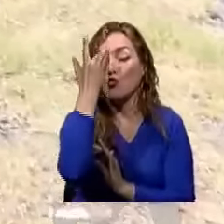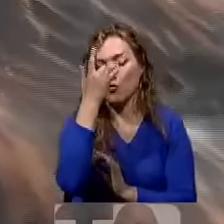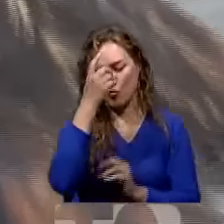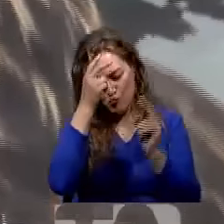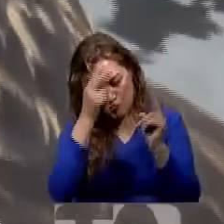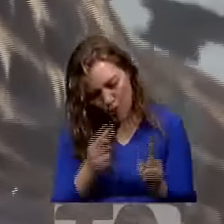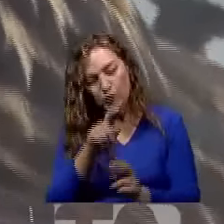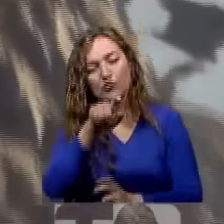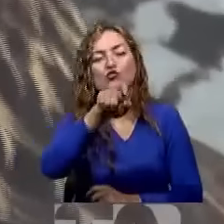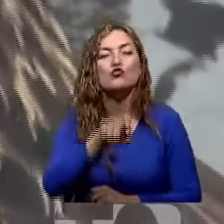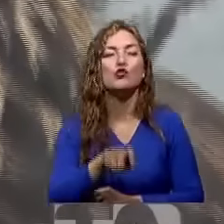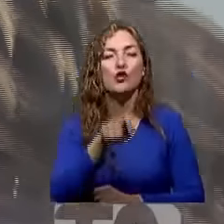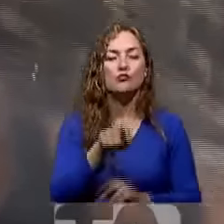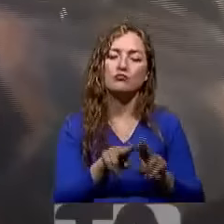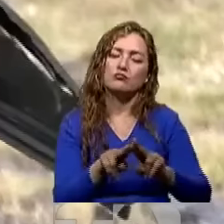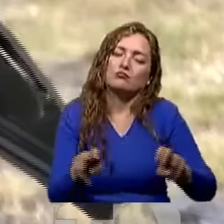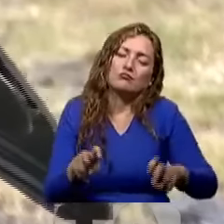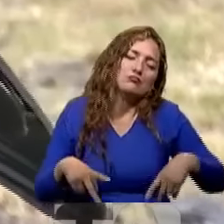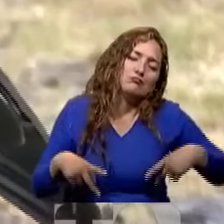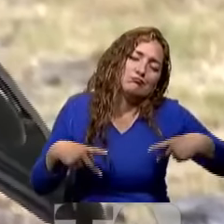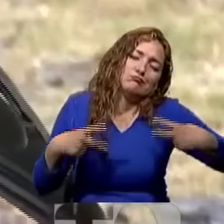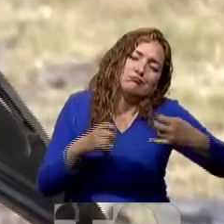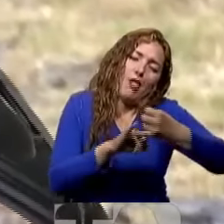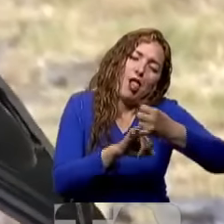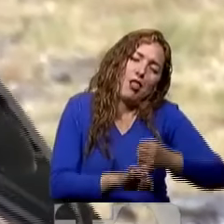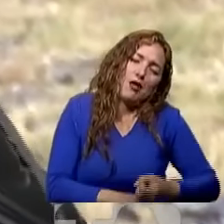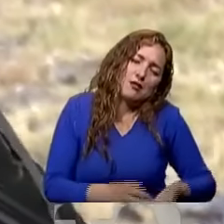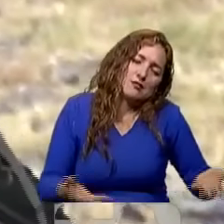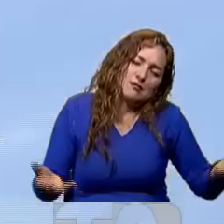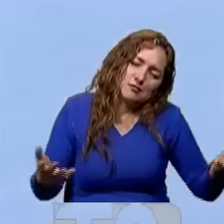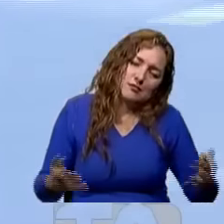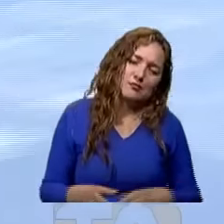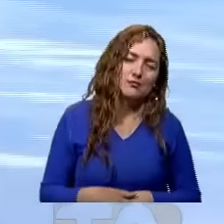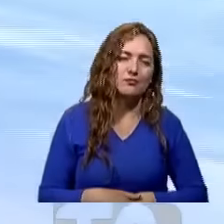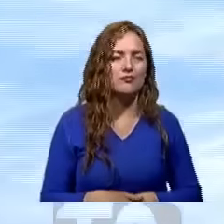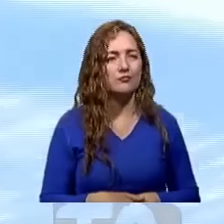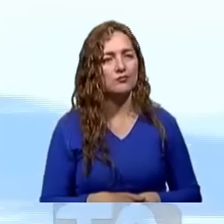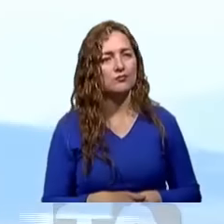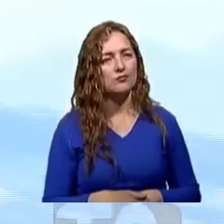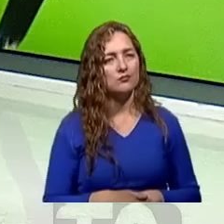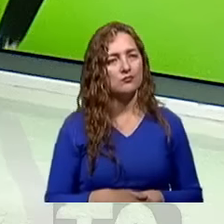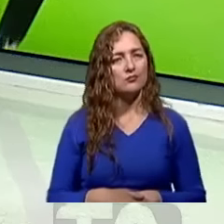humanos necesitamos a la naturaleza más de lo que ella nos necesita a nosotros.